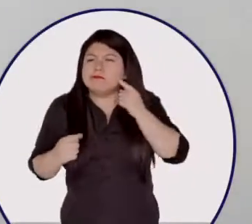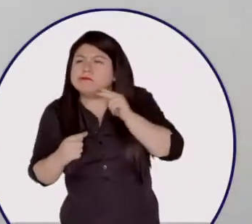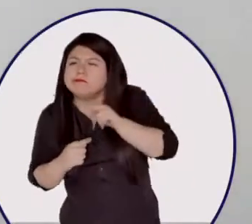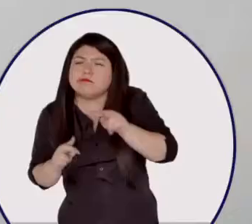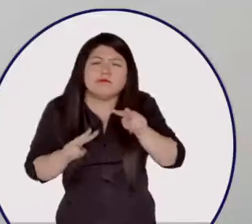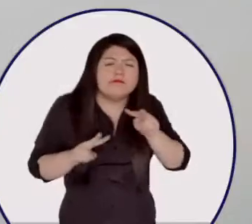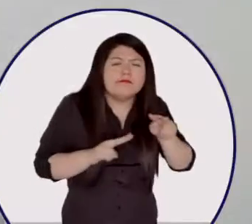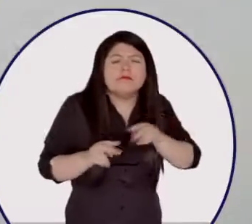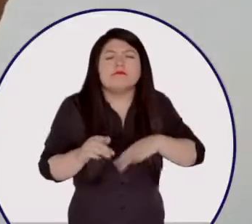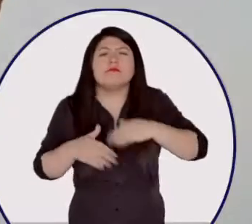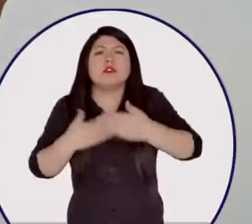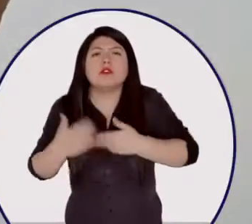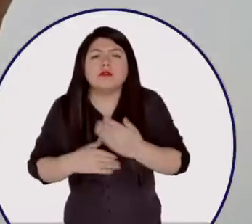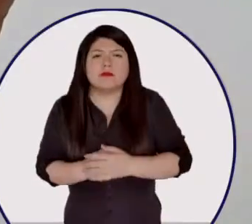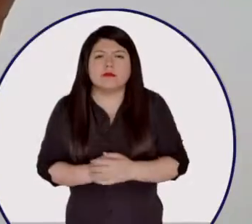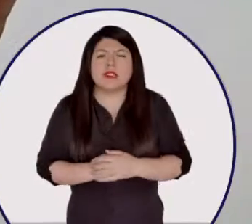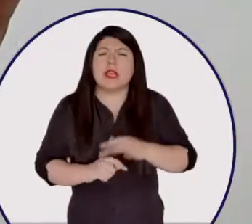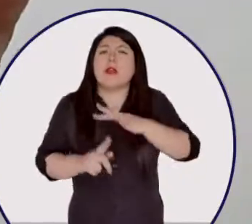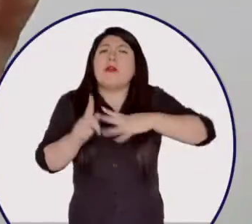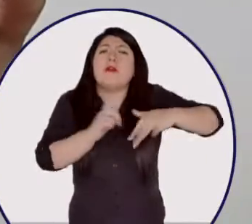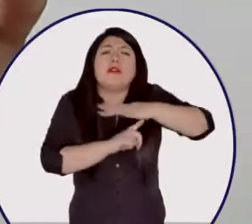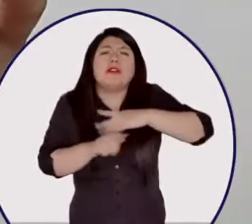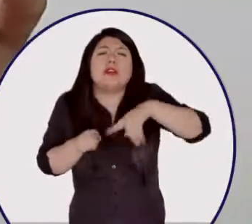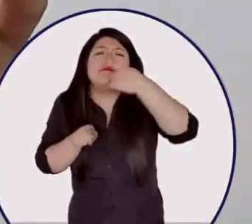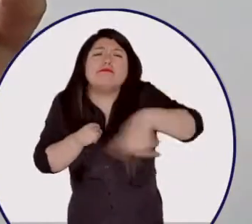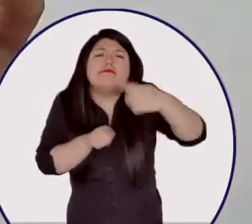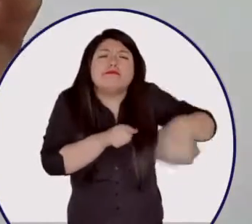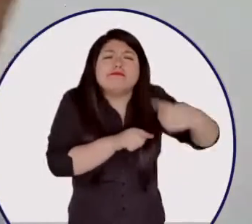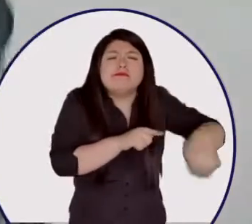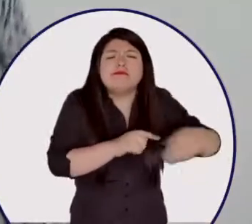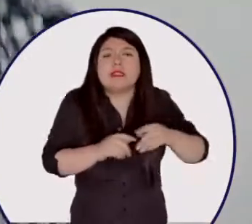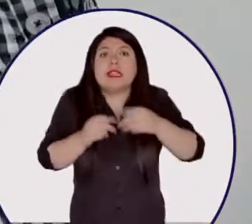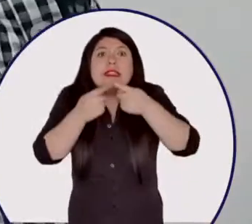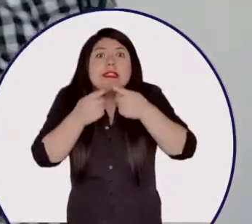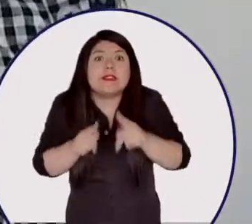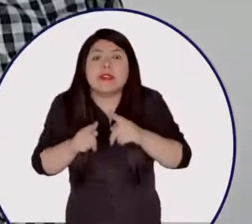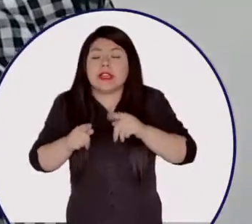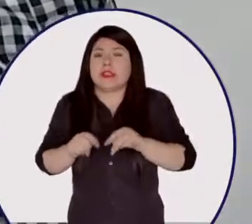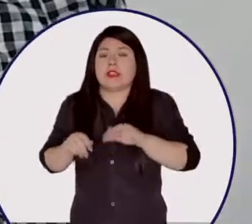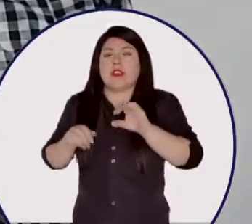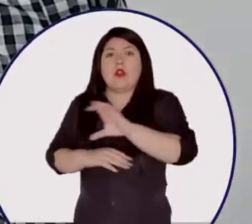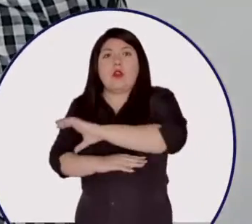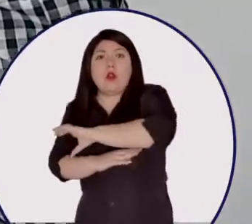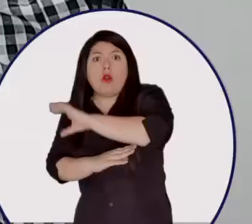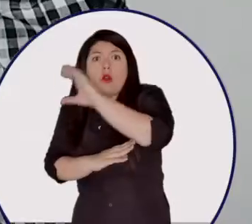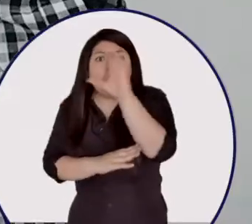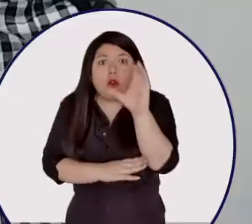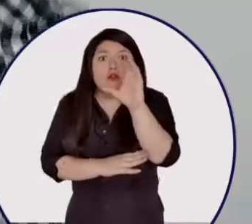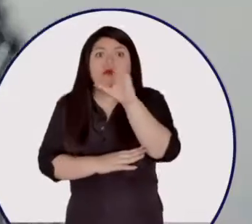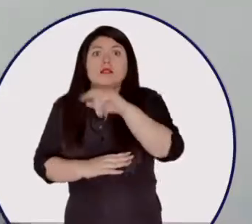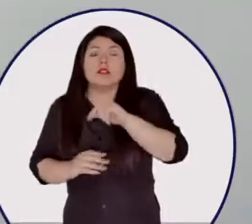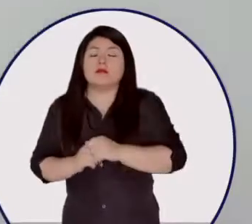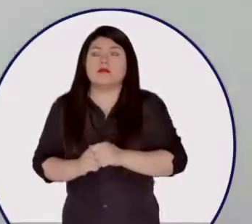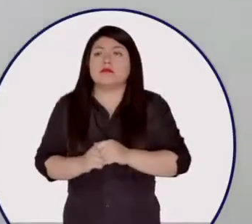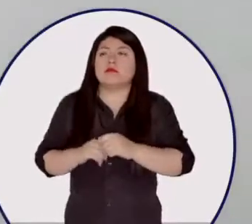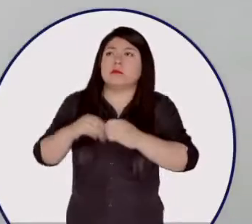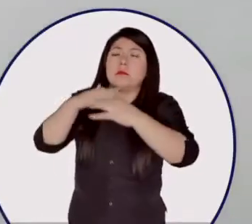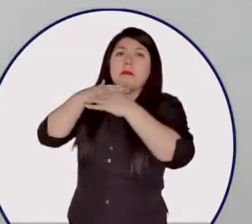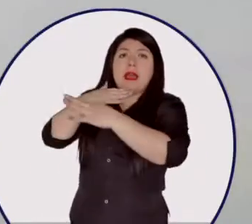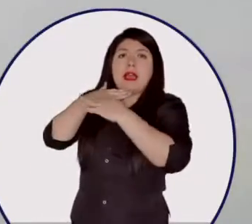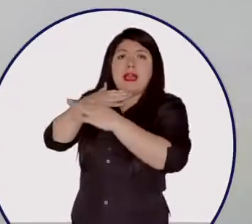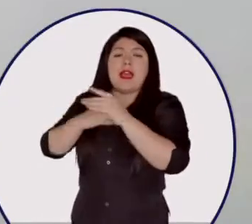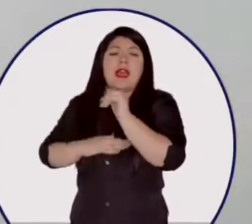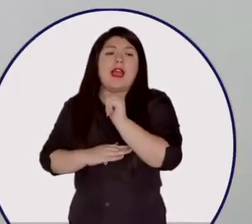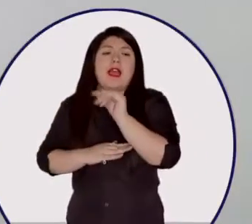costa atlántica, la pacífica, o hablar de San Andrés versus Amazonas? ¿Cómo hacer